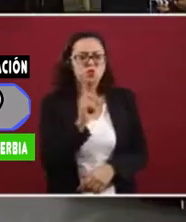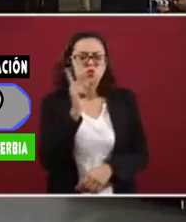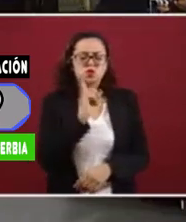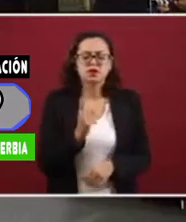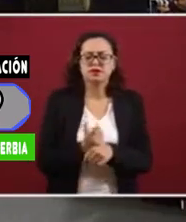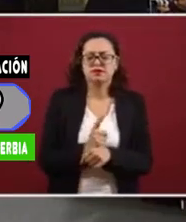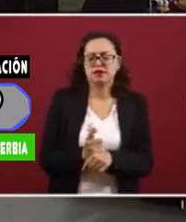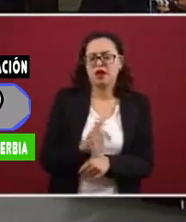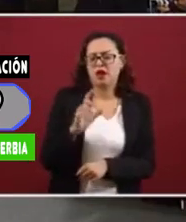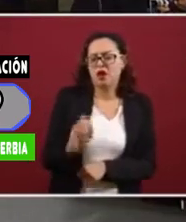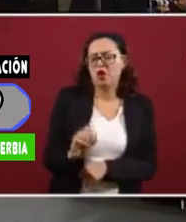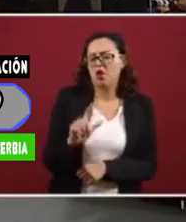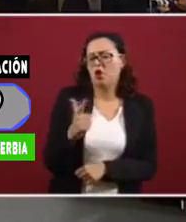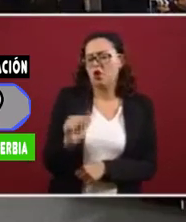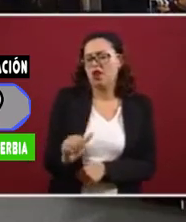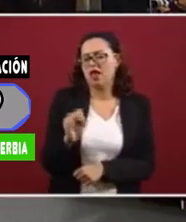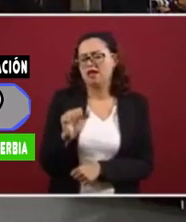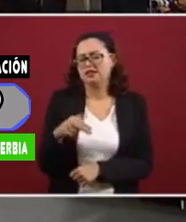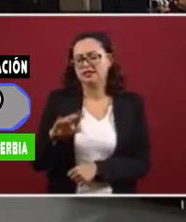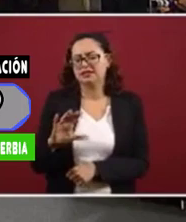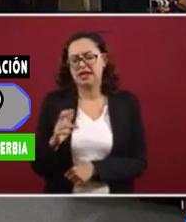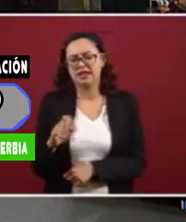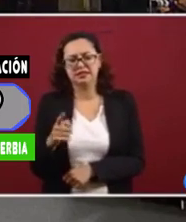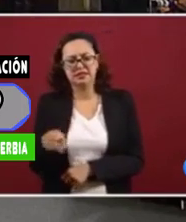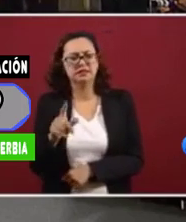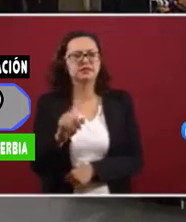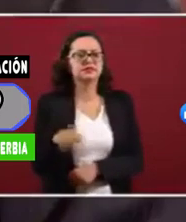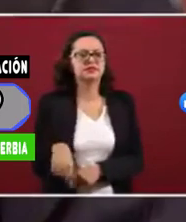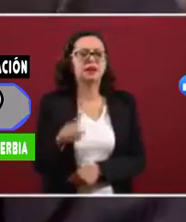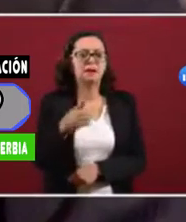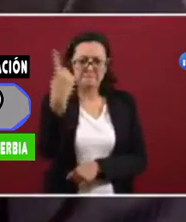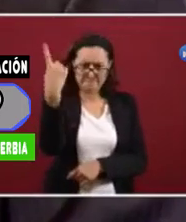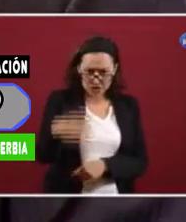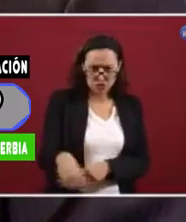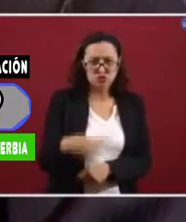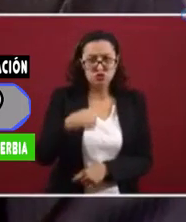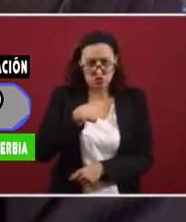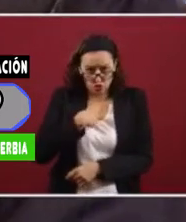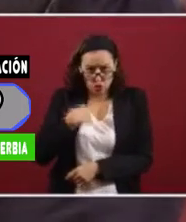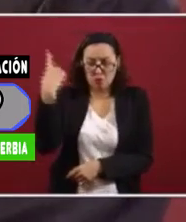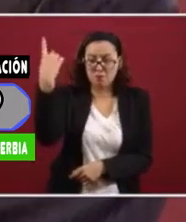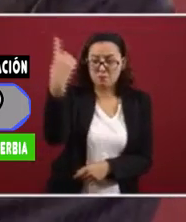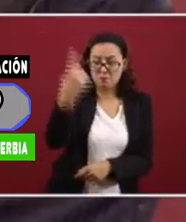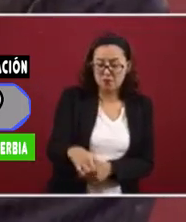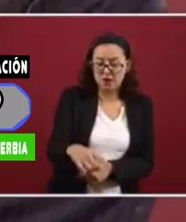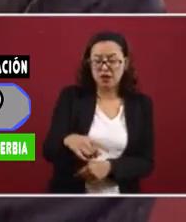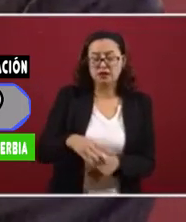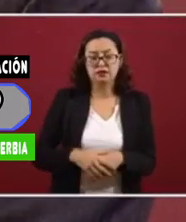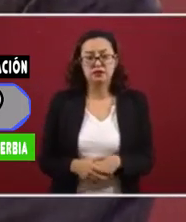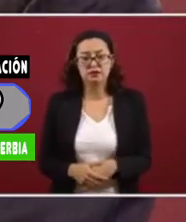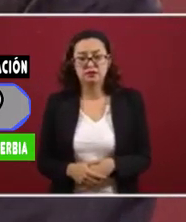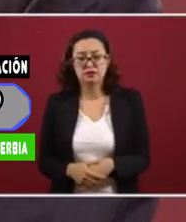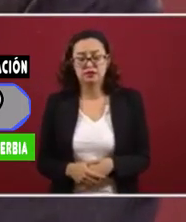si recibió la orden del presidente para que se llevara a cabo está